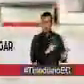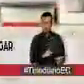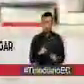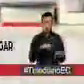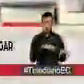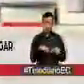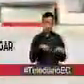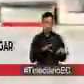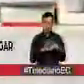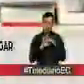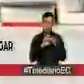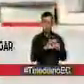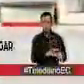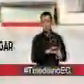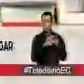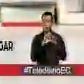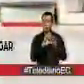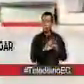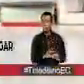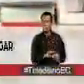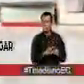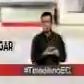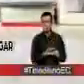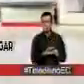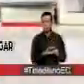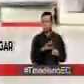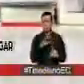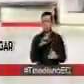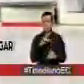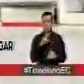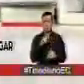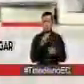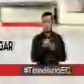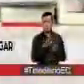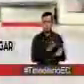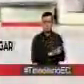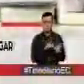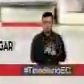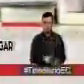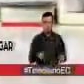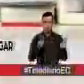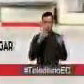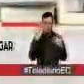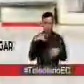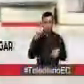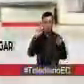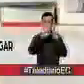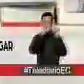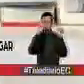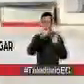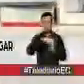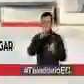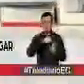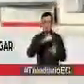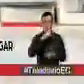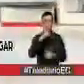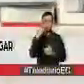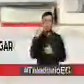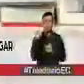Con una cooperación del PNUD, del Programa de las Naciones Unidas, ya se contrató a un estudio jurídico que ya